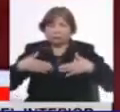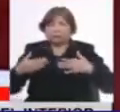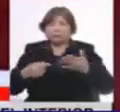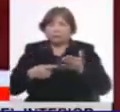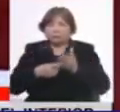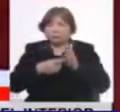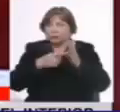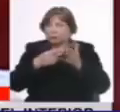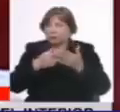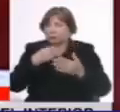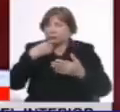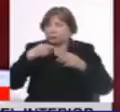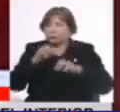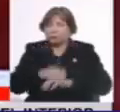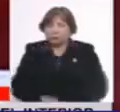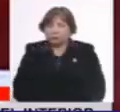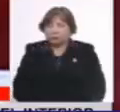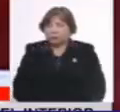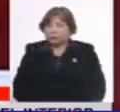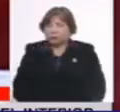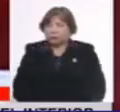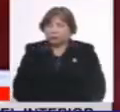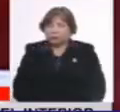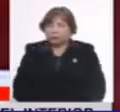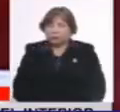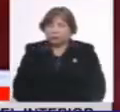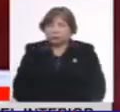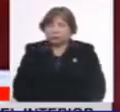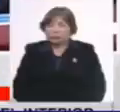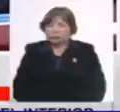indicar, si usted lo permite. Sí.